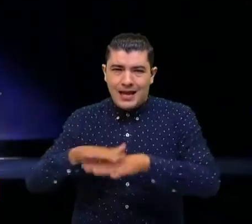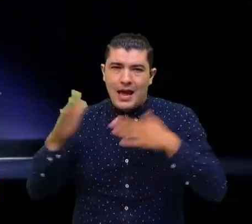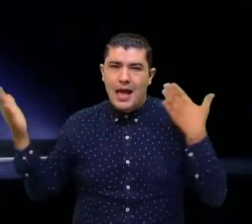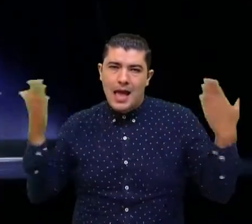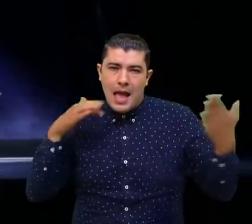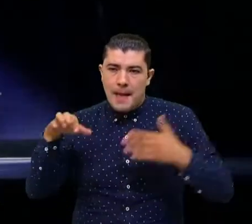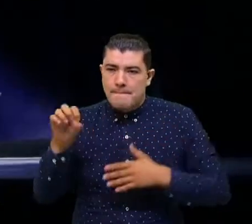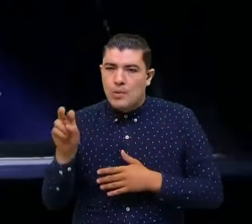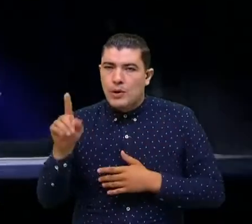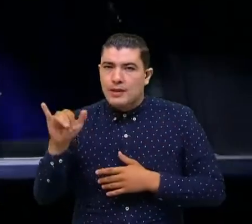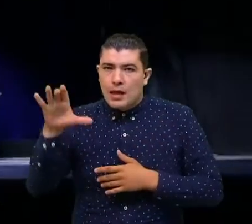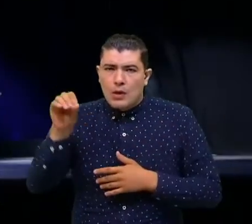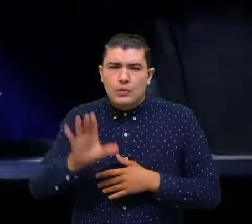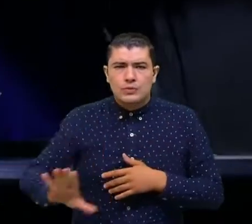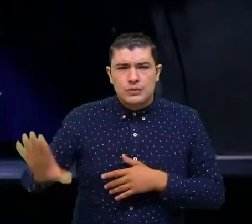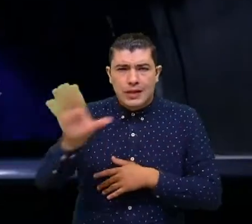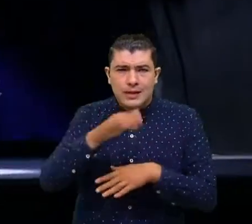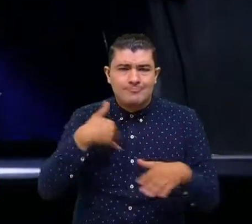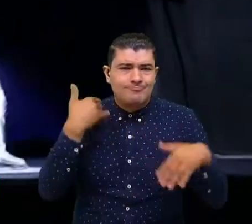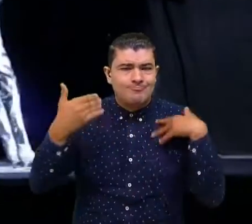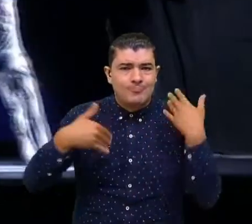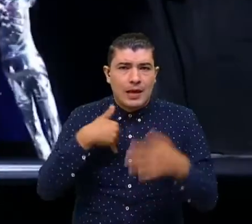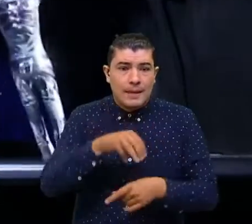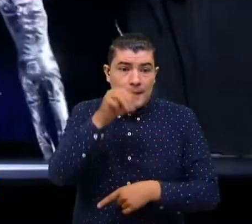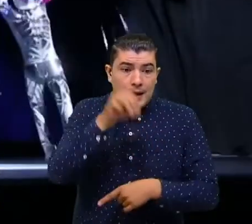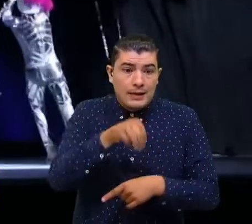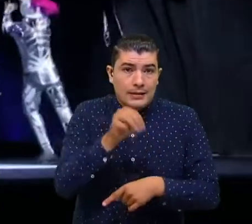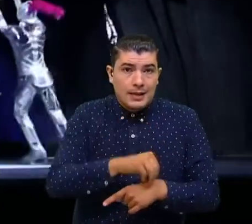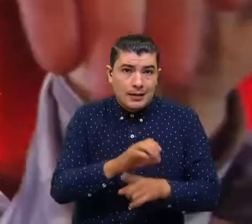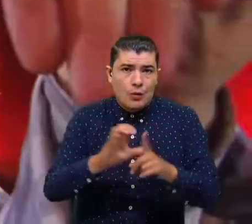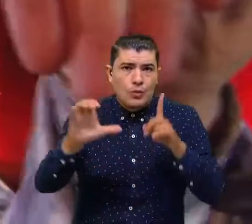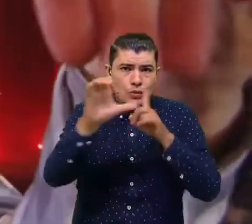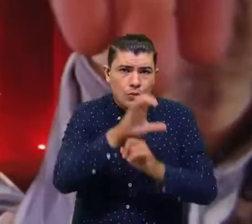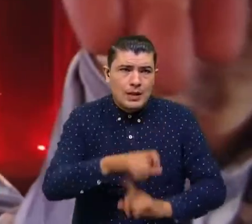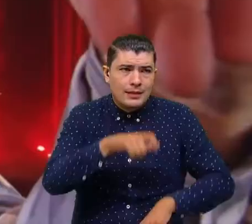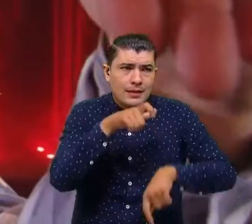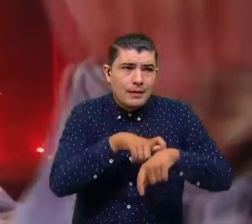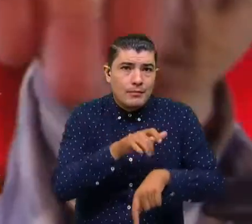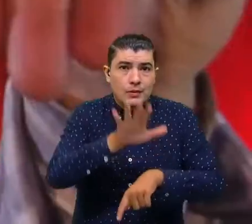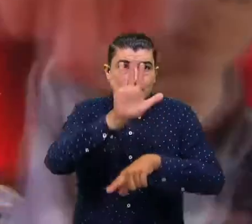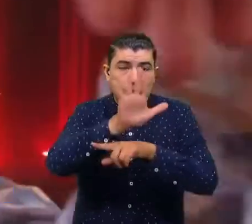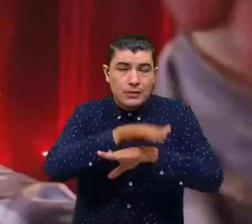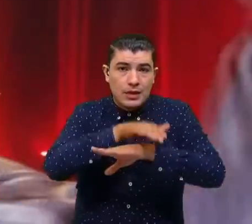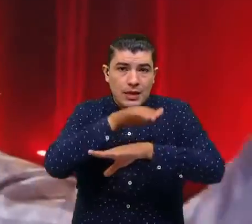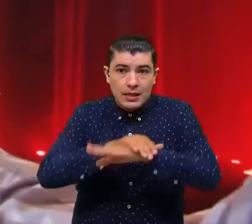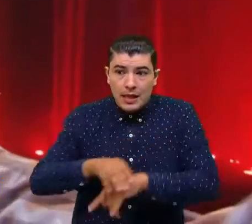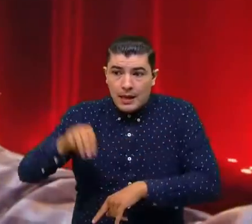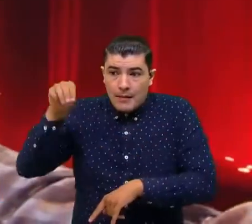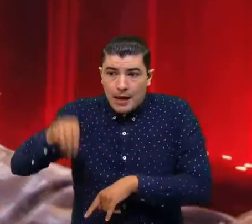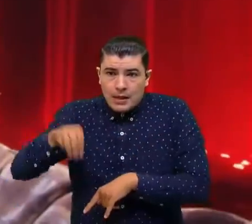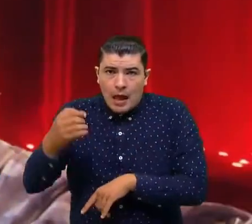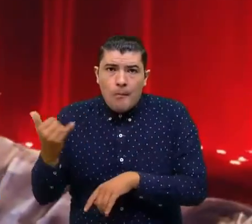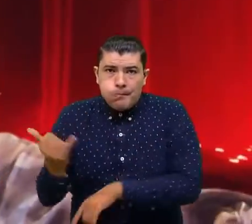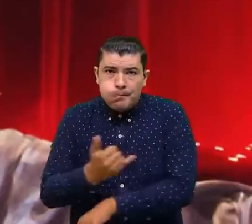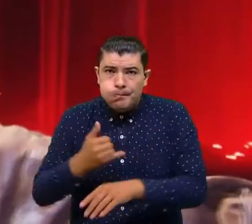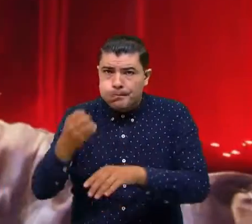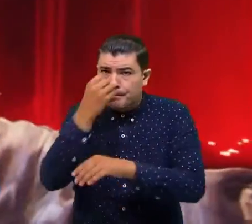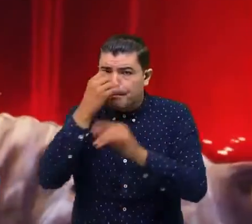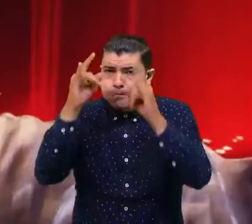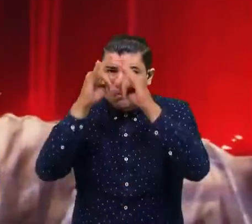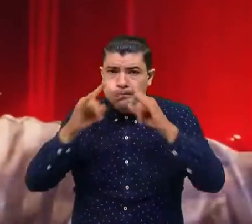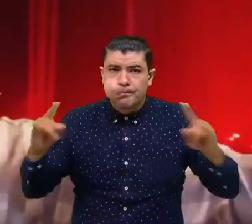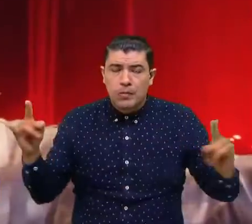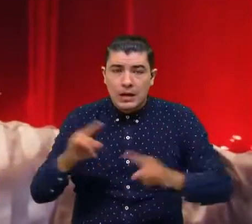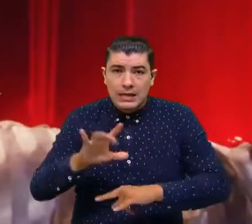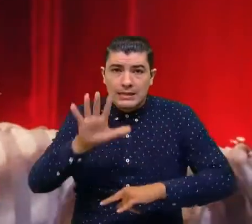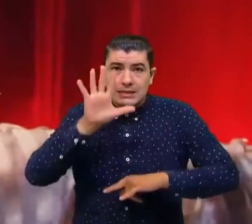los martes de cultura a partir de las 5 de la tarde. Este martes estaremos con Circo Party, la agrupación